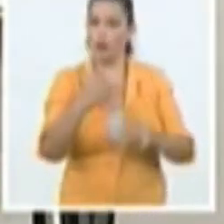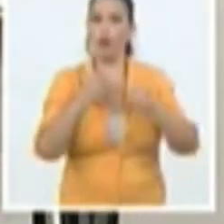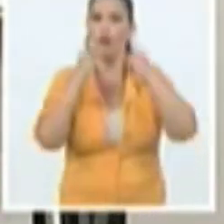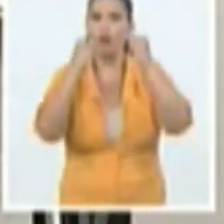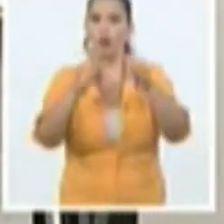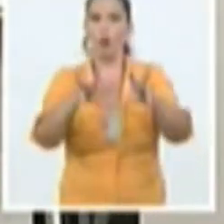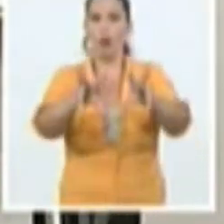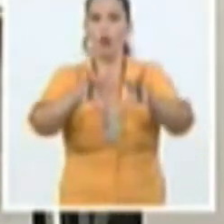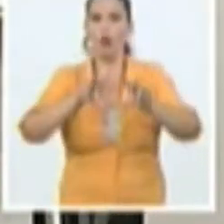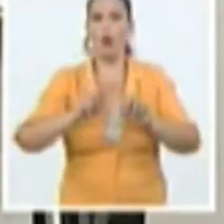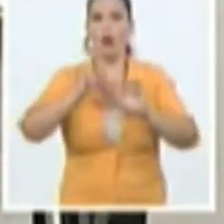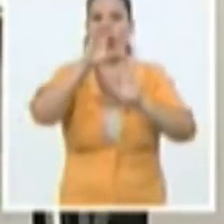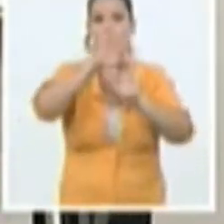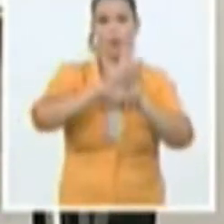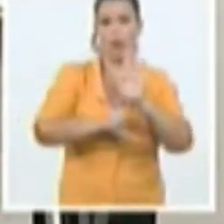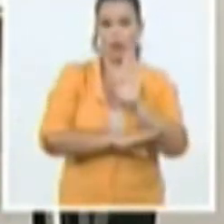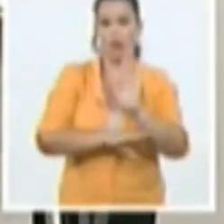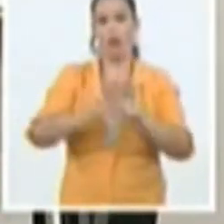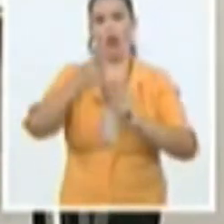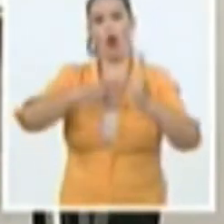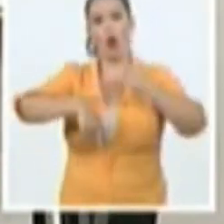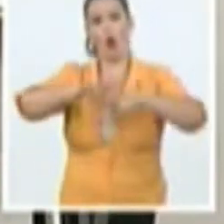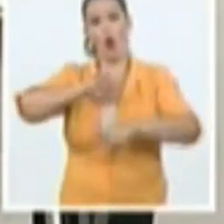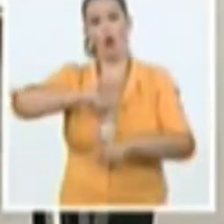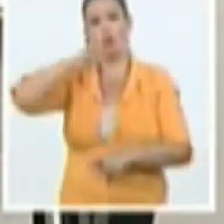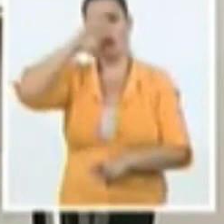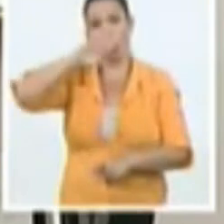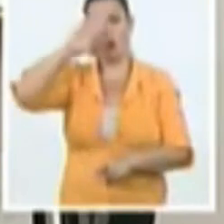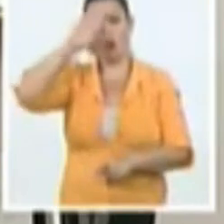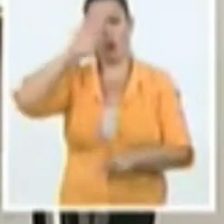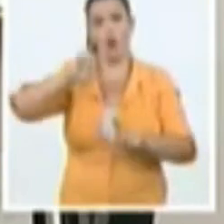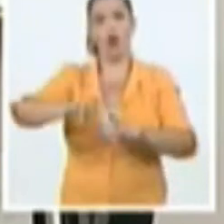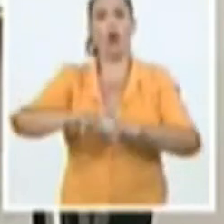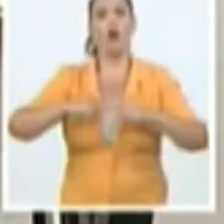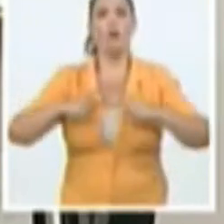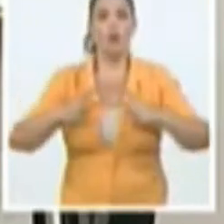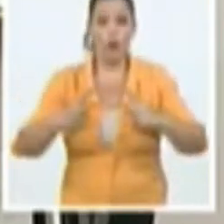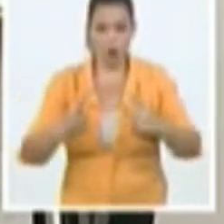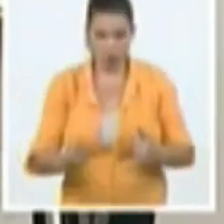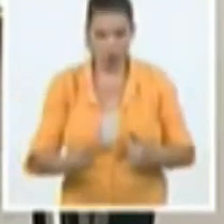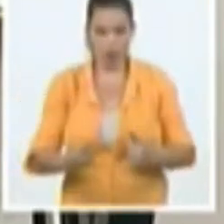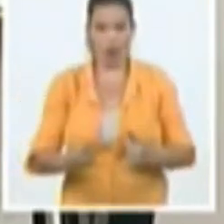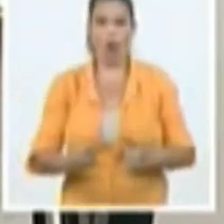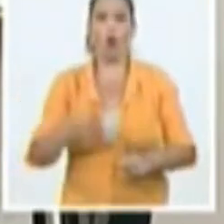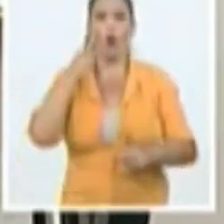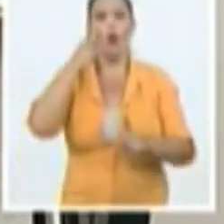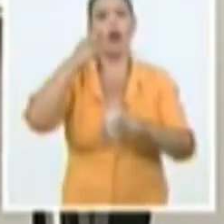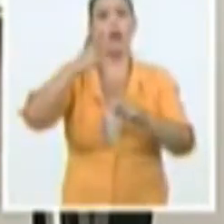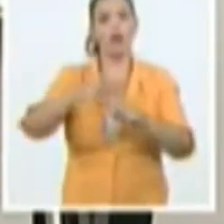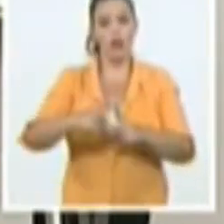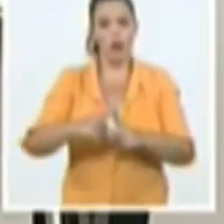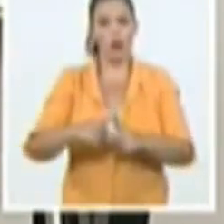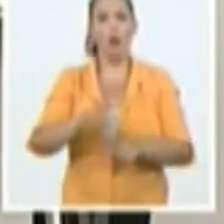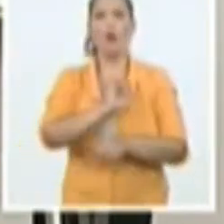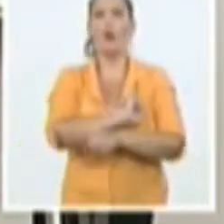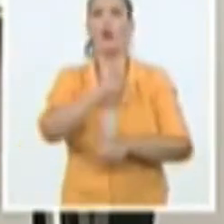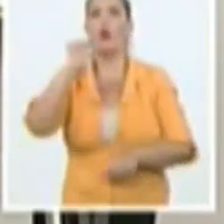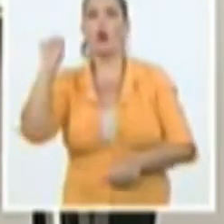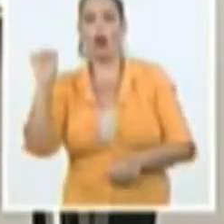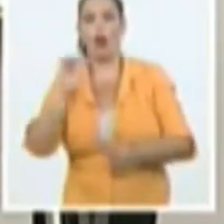se permite que los operadores locales de su estrategia anticubana actúen impunemente en el